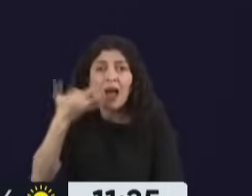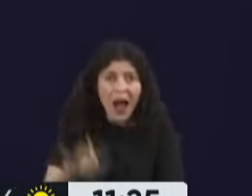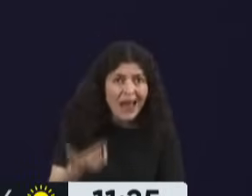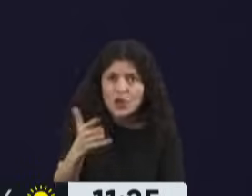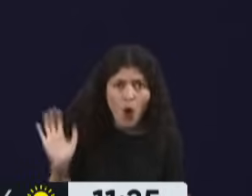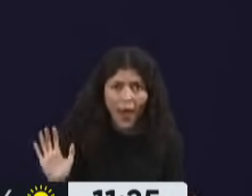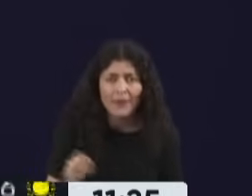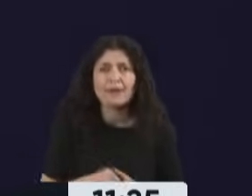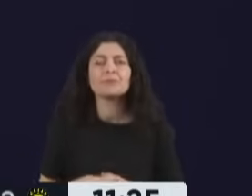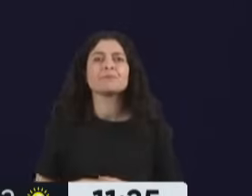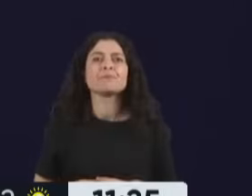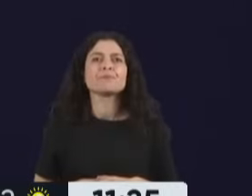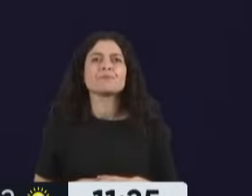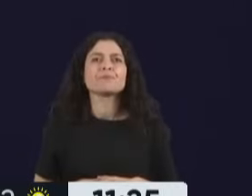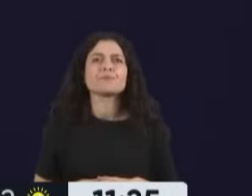A ver,